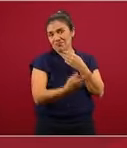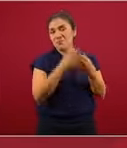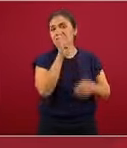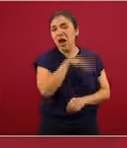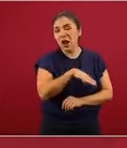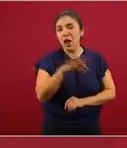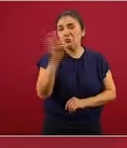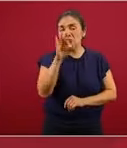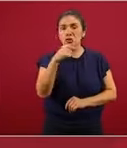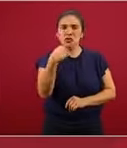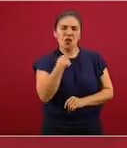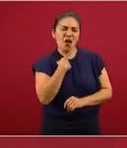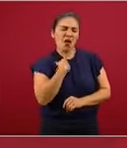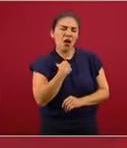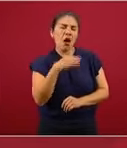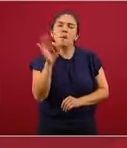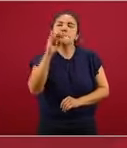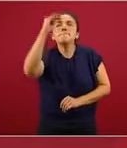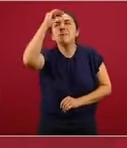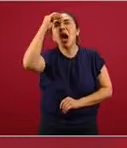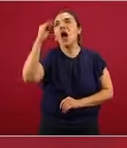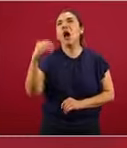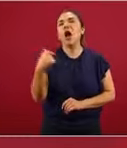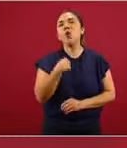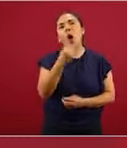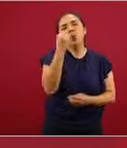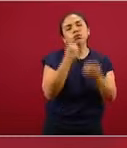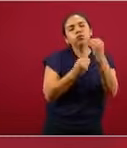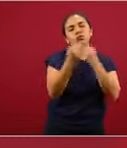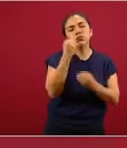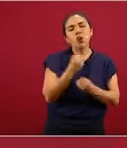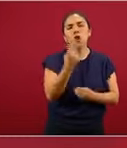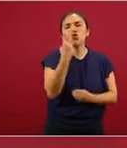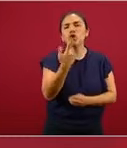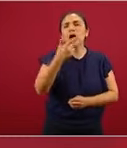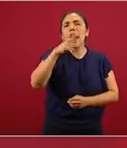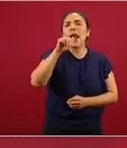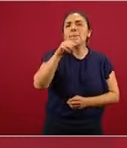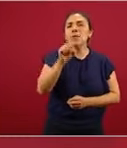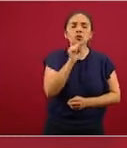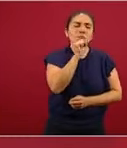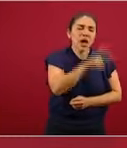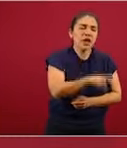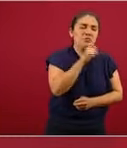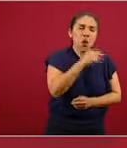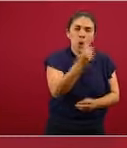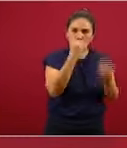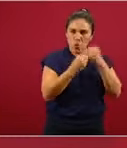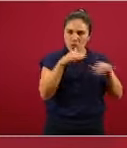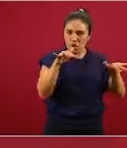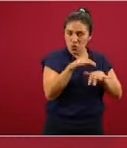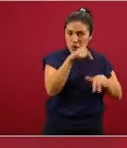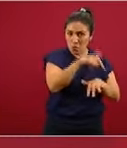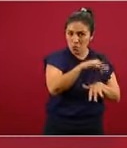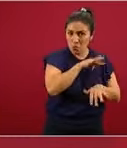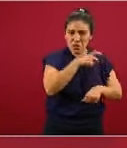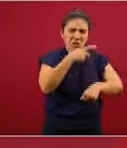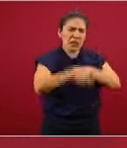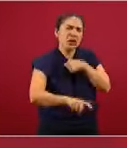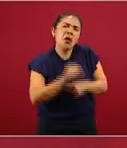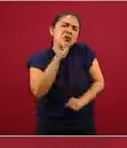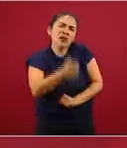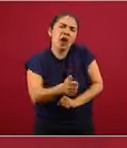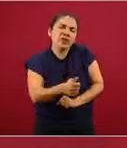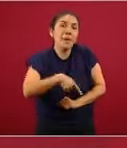uno consumiera un pequeño 2 gramos de la misma comida chatarra, podría no tener un daño, pero